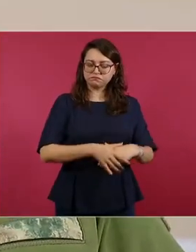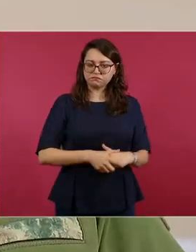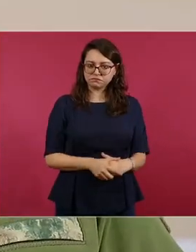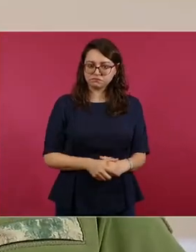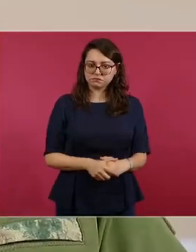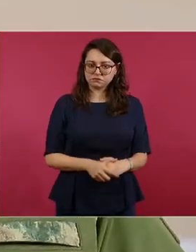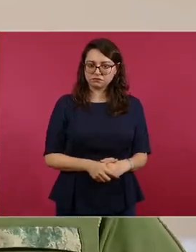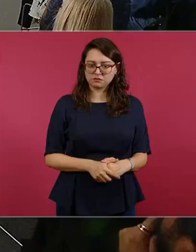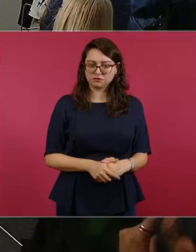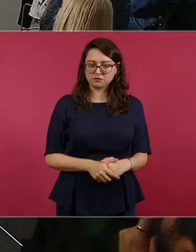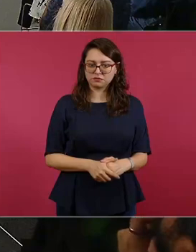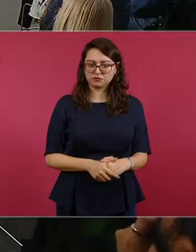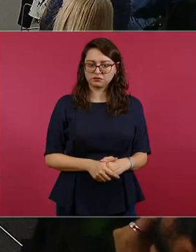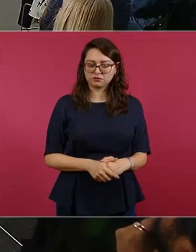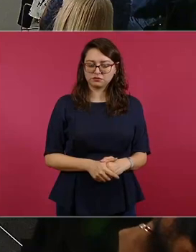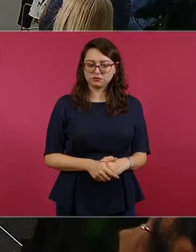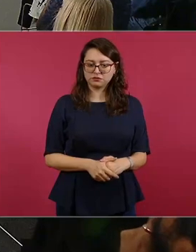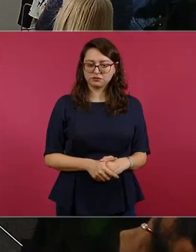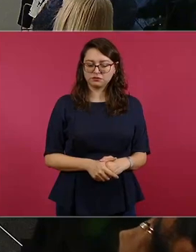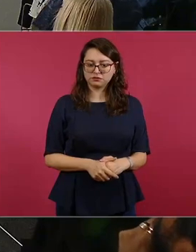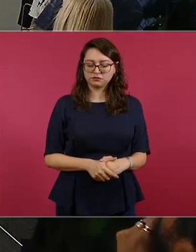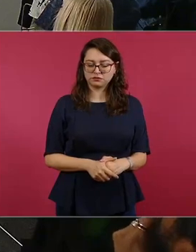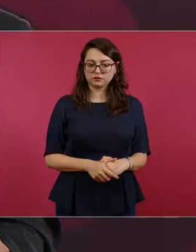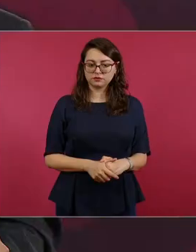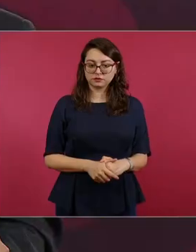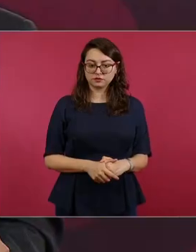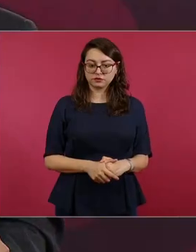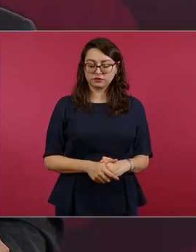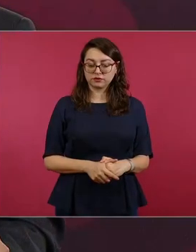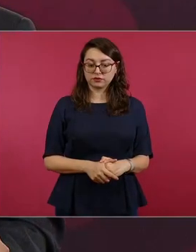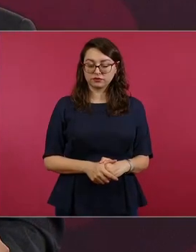y este